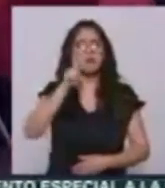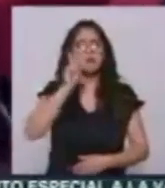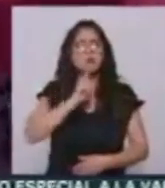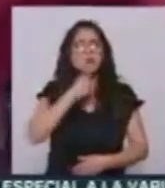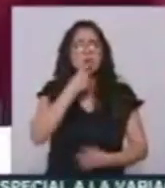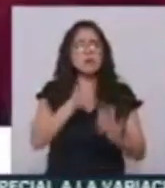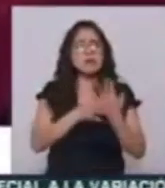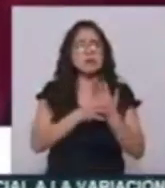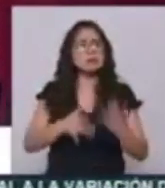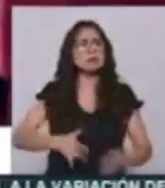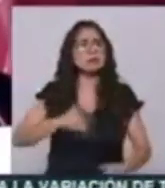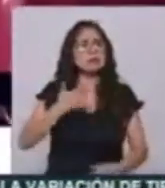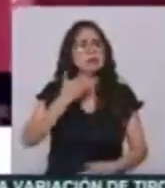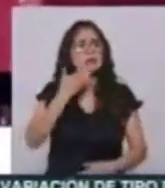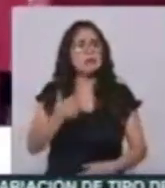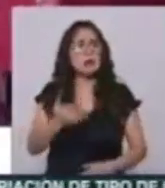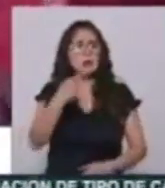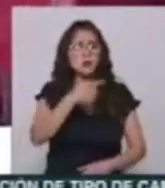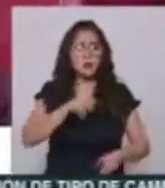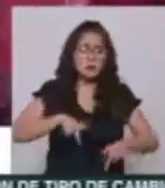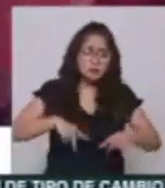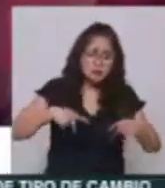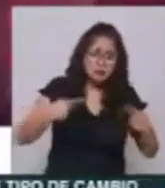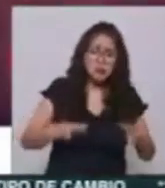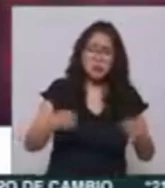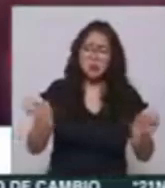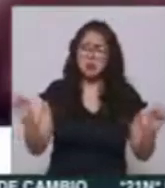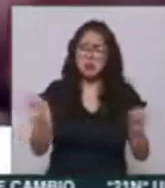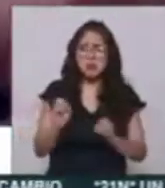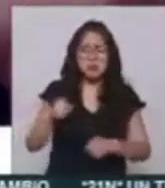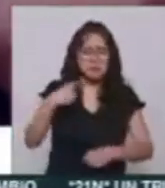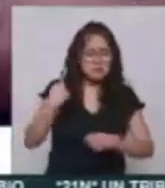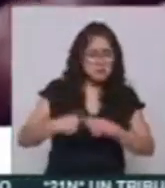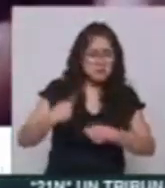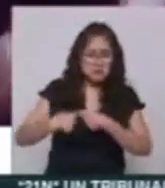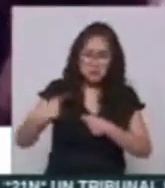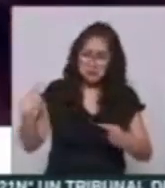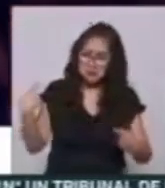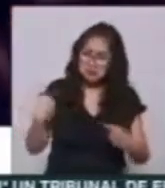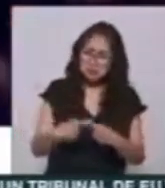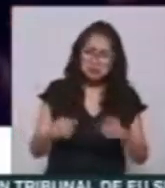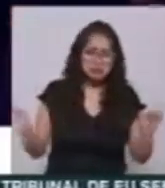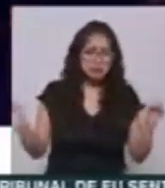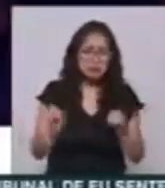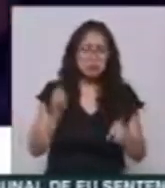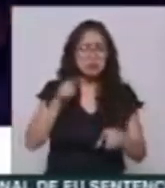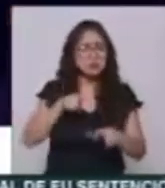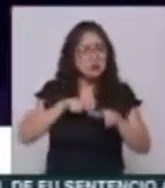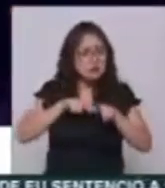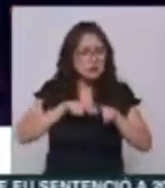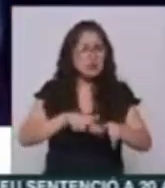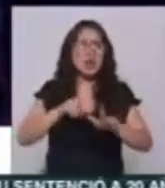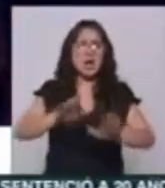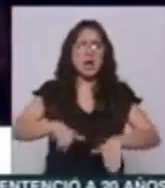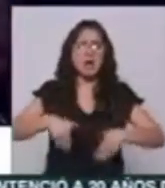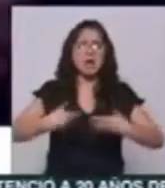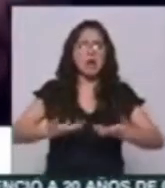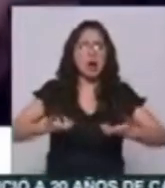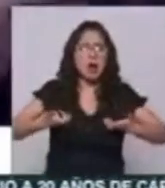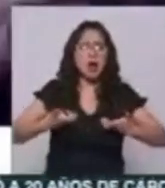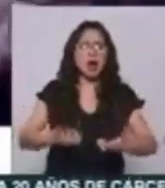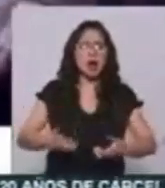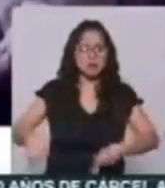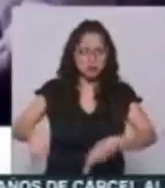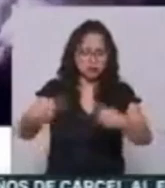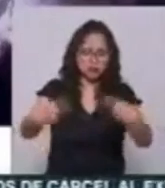y pese a los males que le aquejan, no padece ninguna enfermedad degenerativa, por lo que dice que continuará saliendo a las calles a ganarse